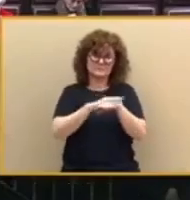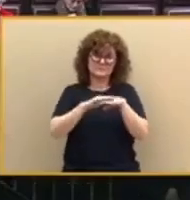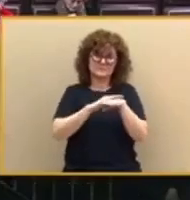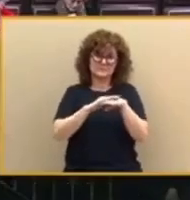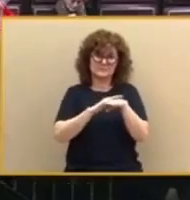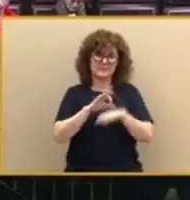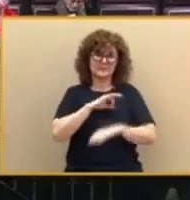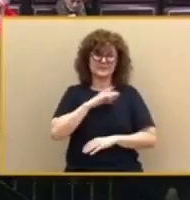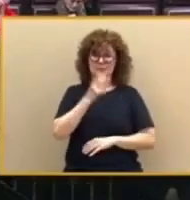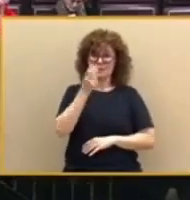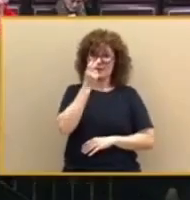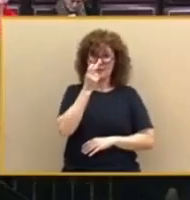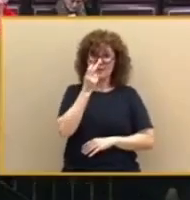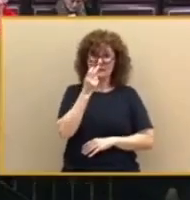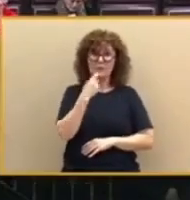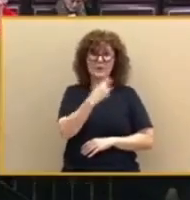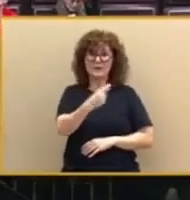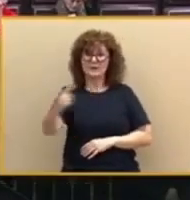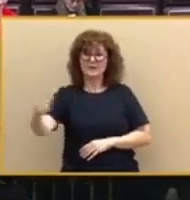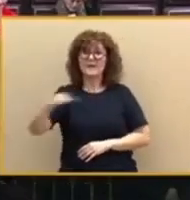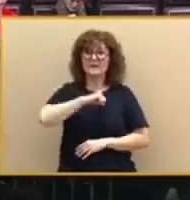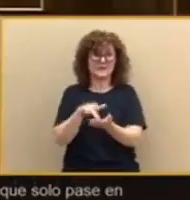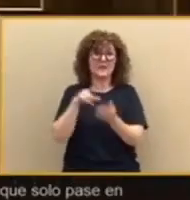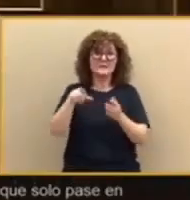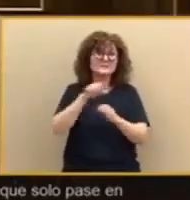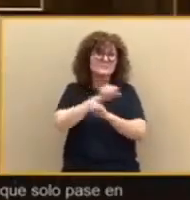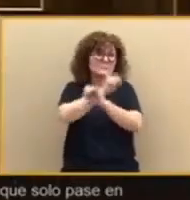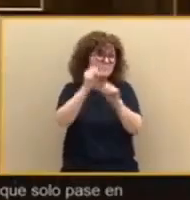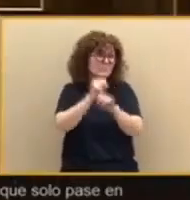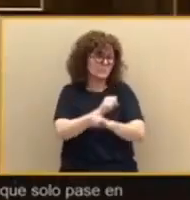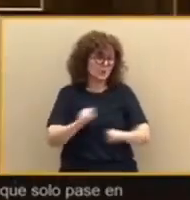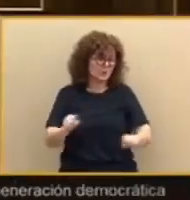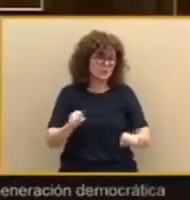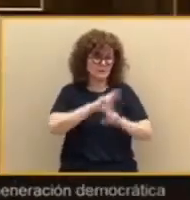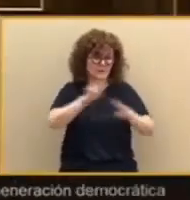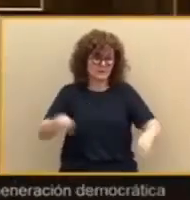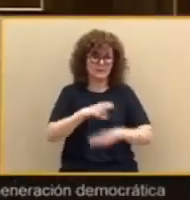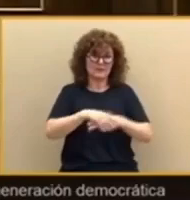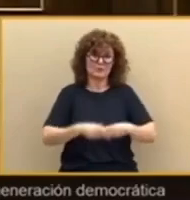decir, la progresía mediática vive del estado actual de cosas y de un